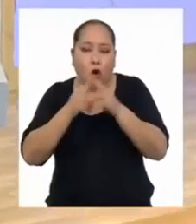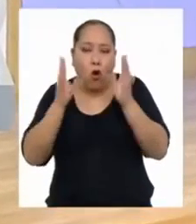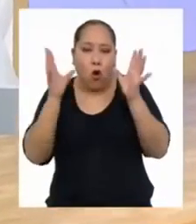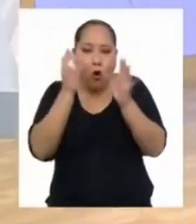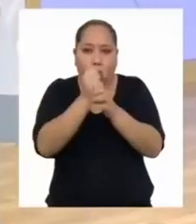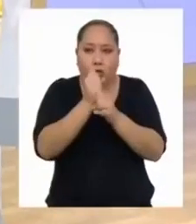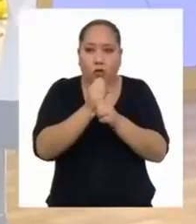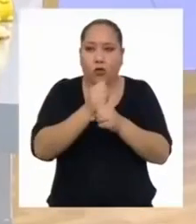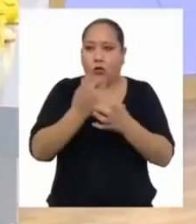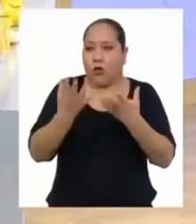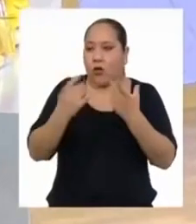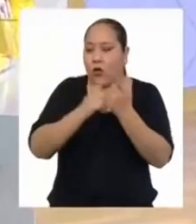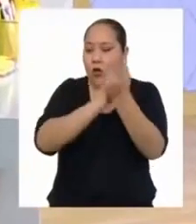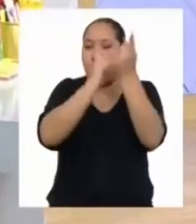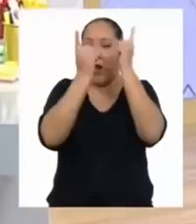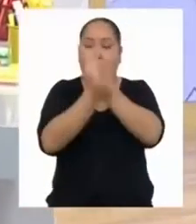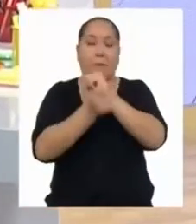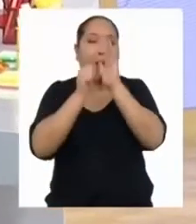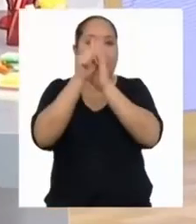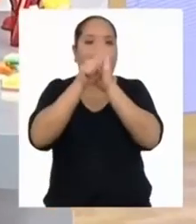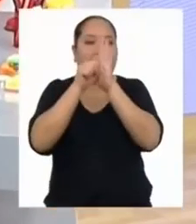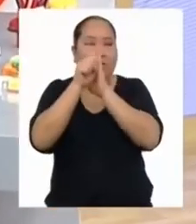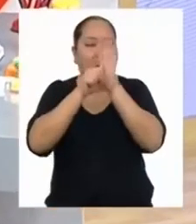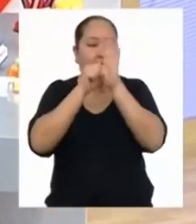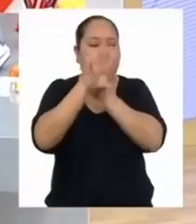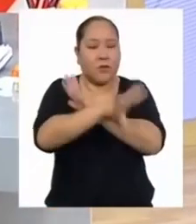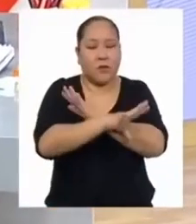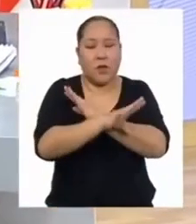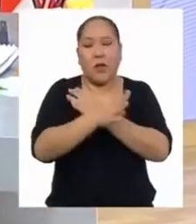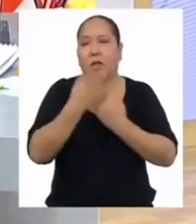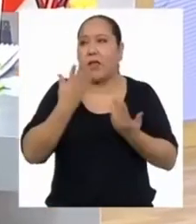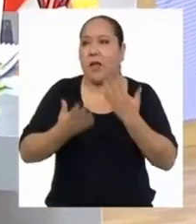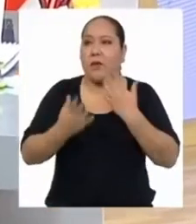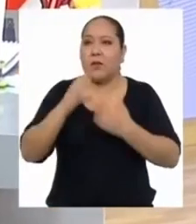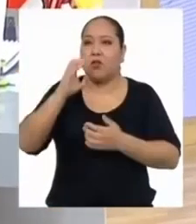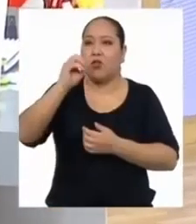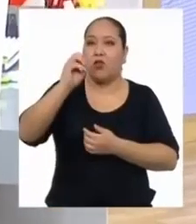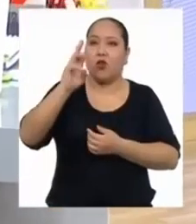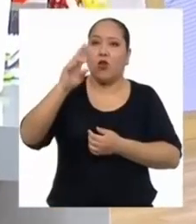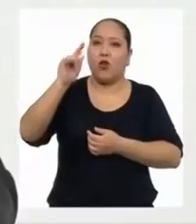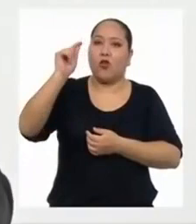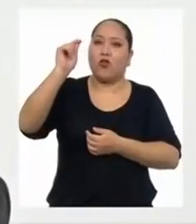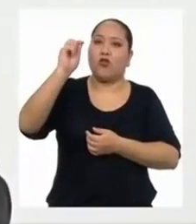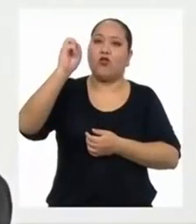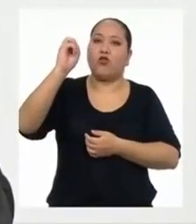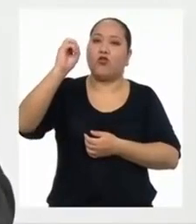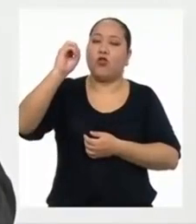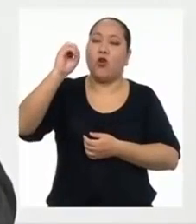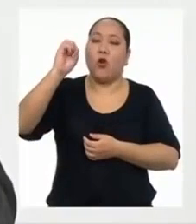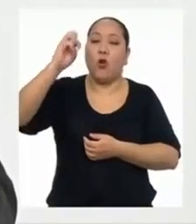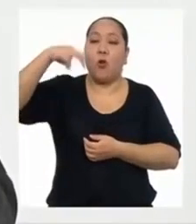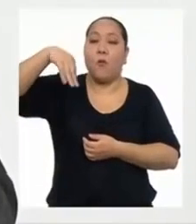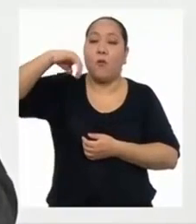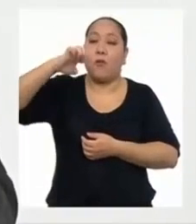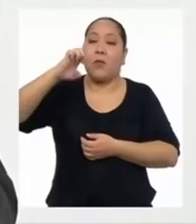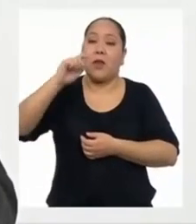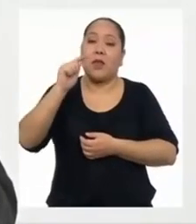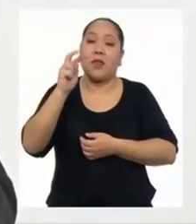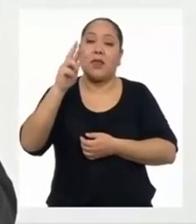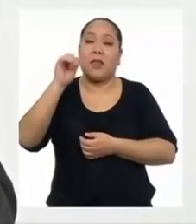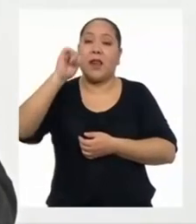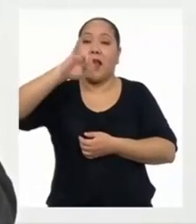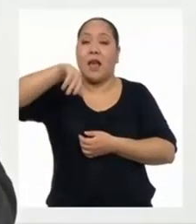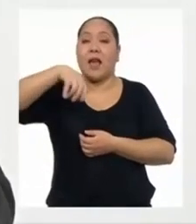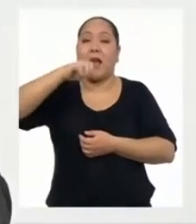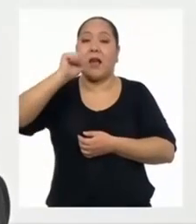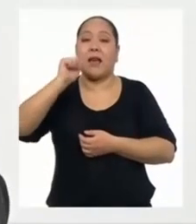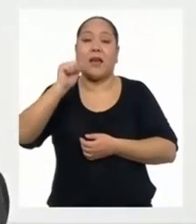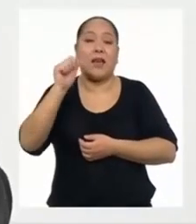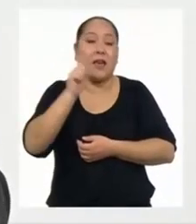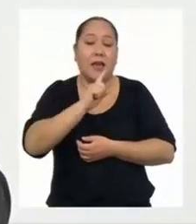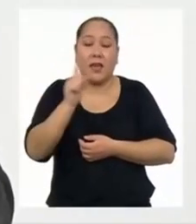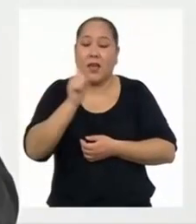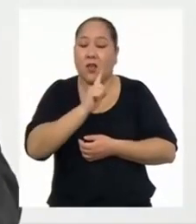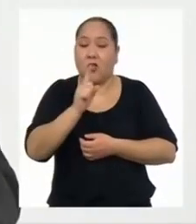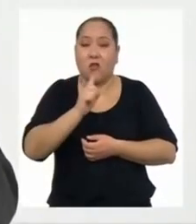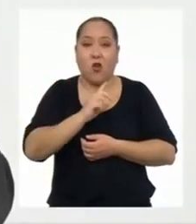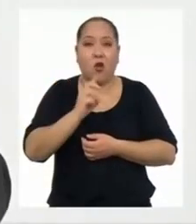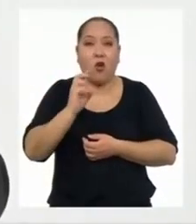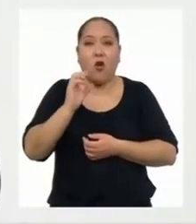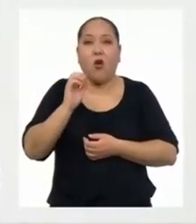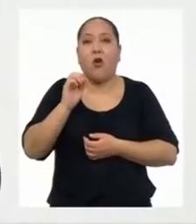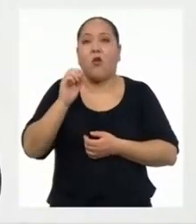audiovisual, entonces posiblemente sea un cortometraje y no un largometraje. Ya estás imaginando una nueva